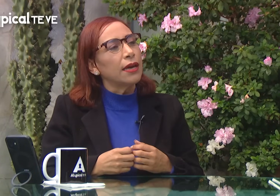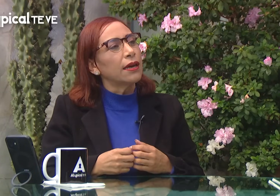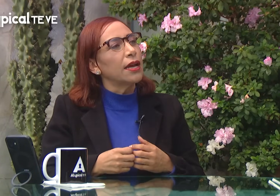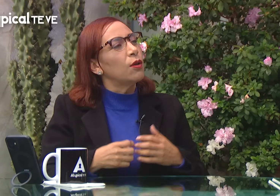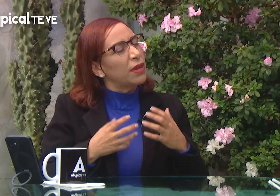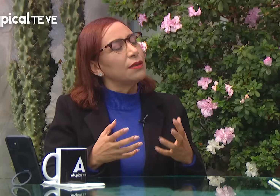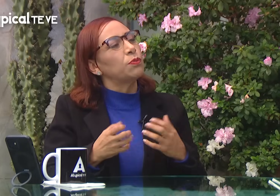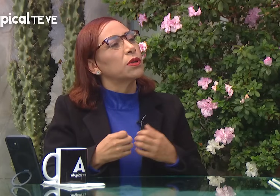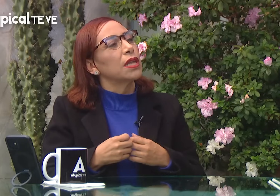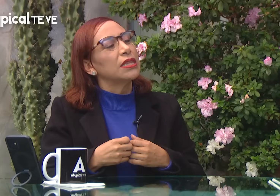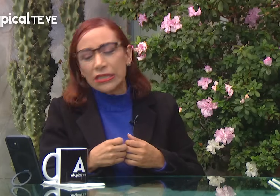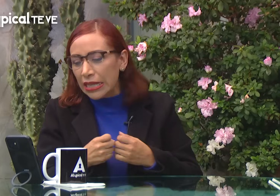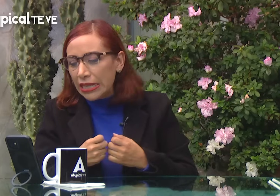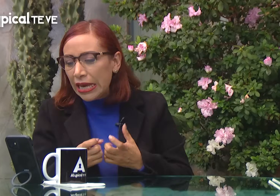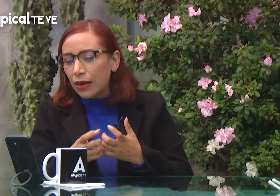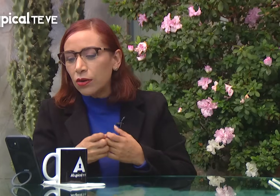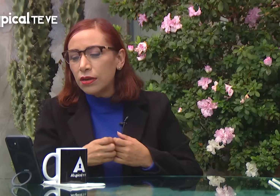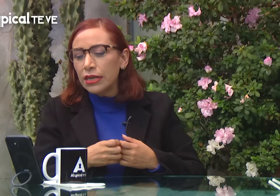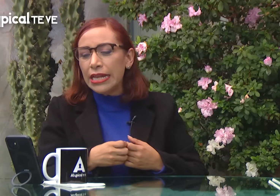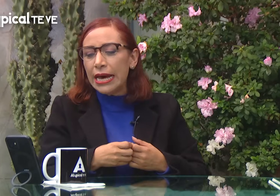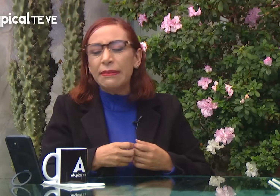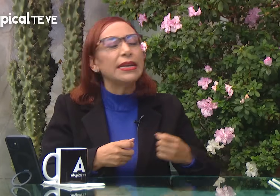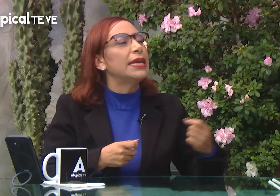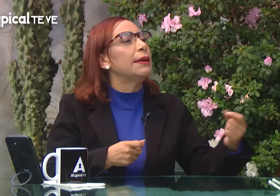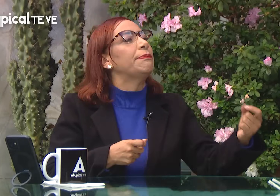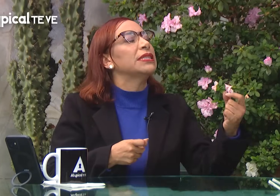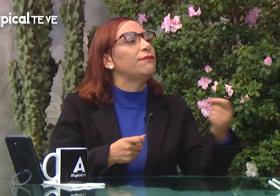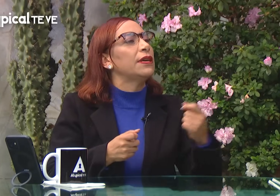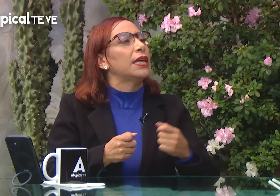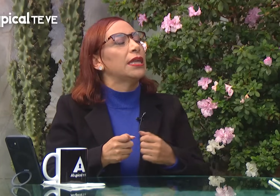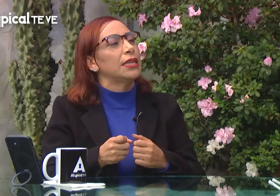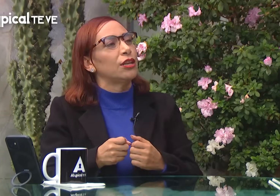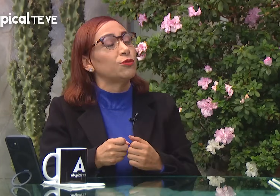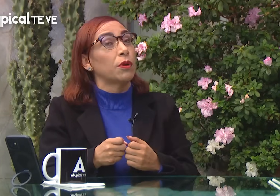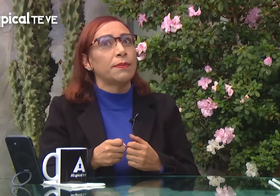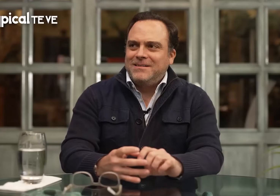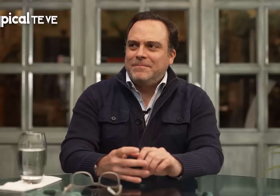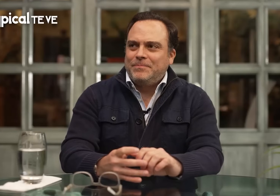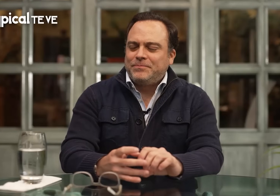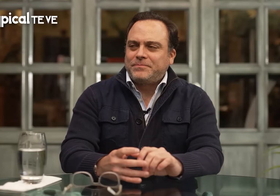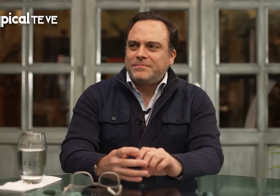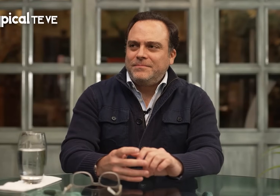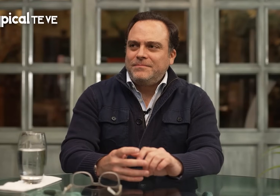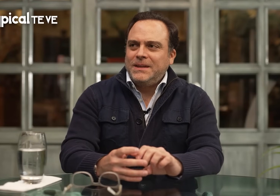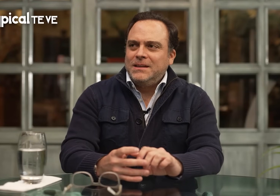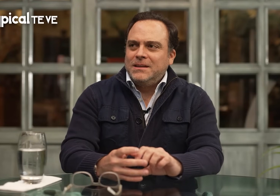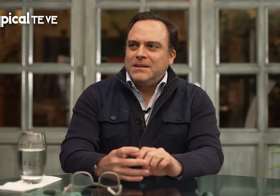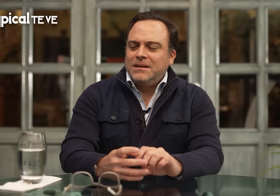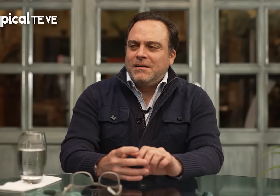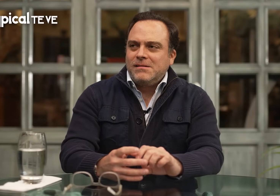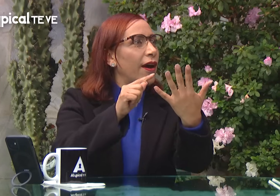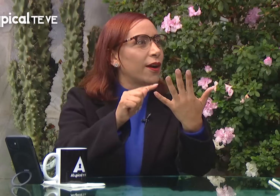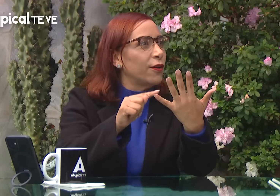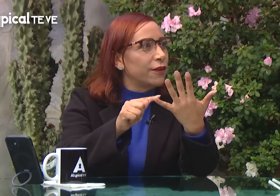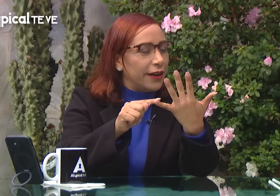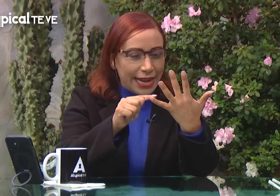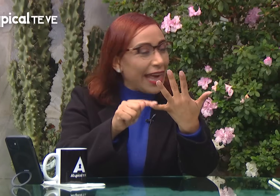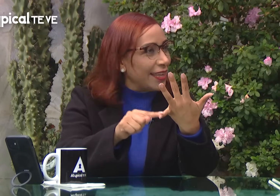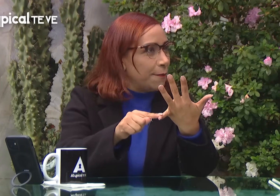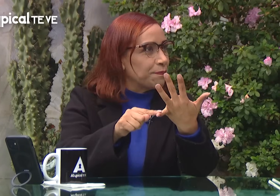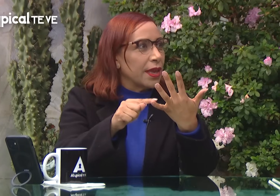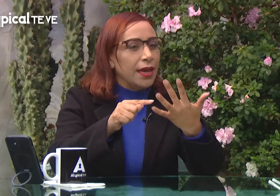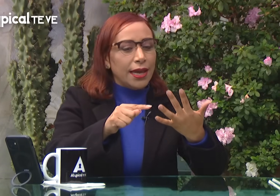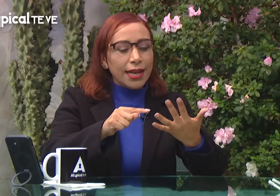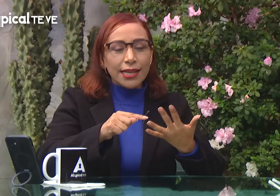dije que lo más importante es el diálogo y la manera pacífica de atender los problemas Dios el que no dialoga con